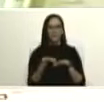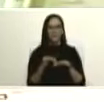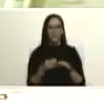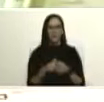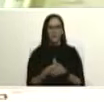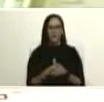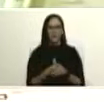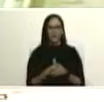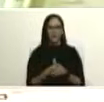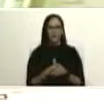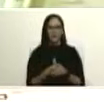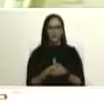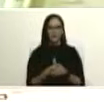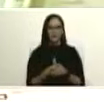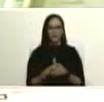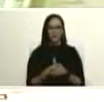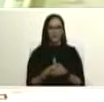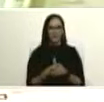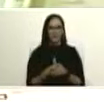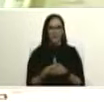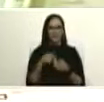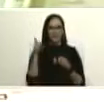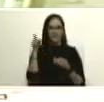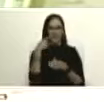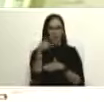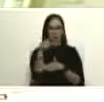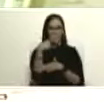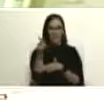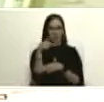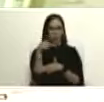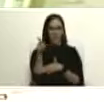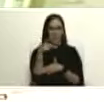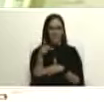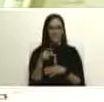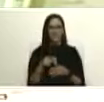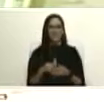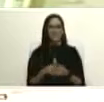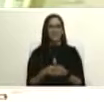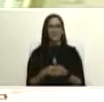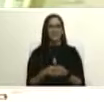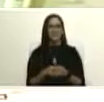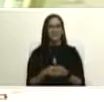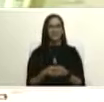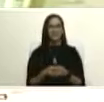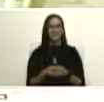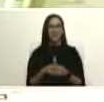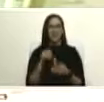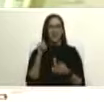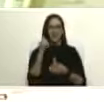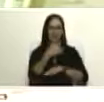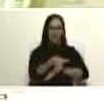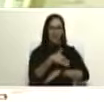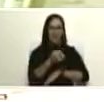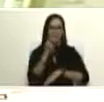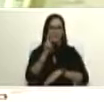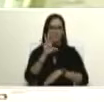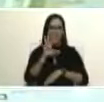Elías, allá en la parroquia Montalbán, avenida 25 de